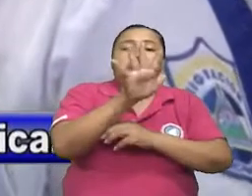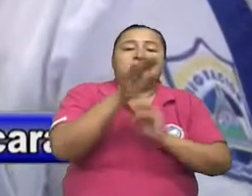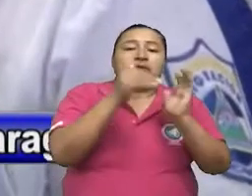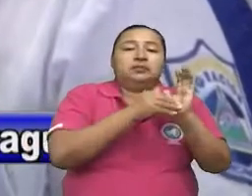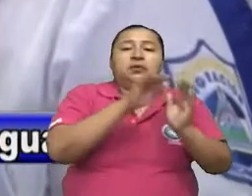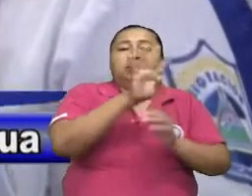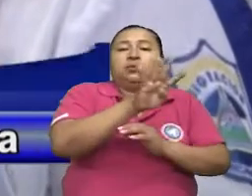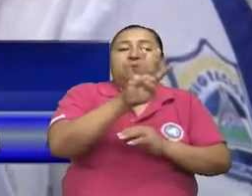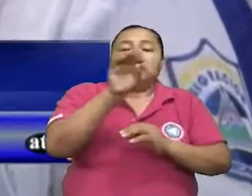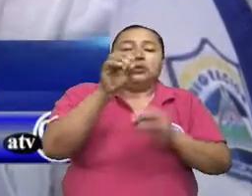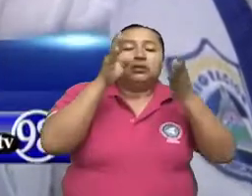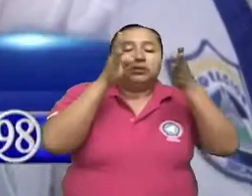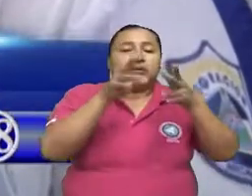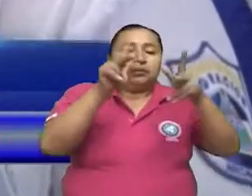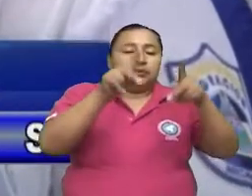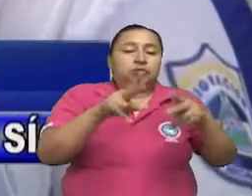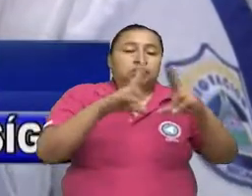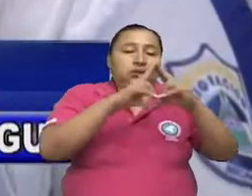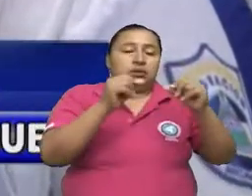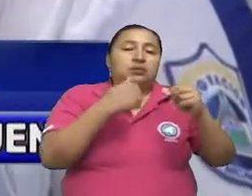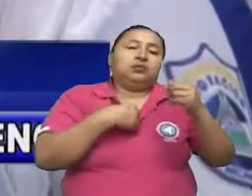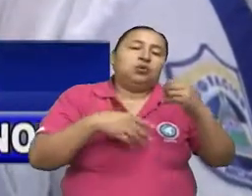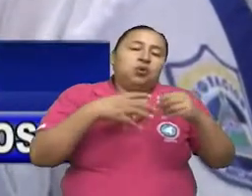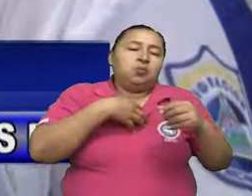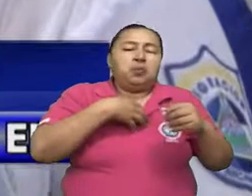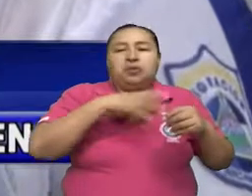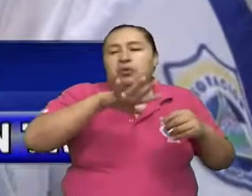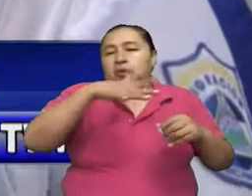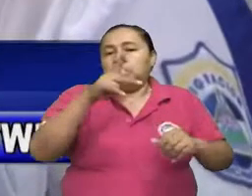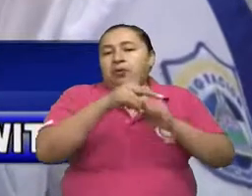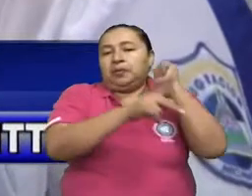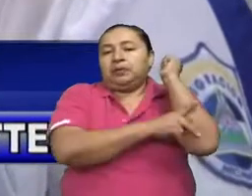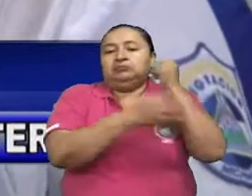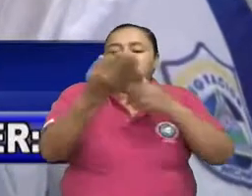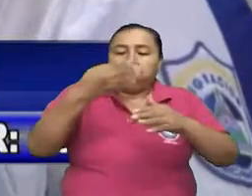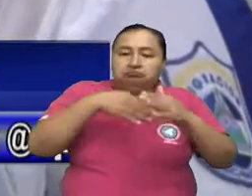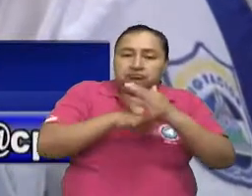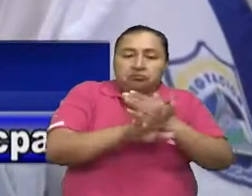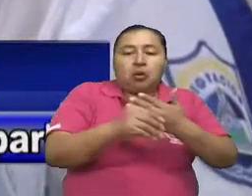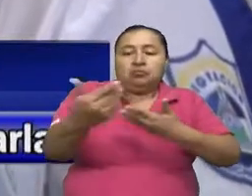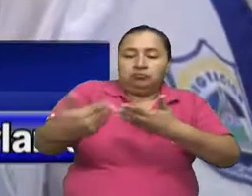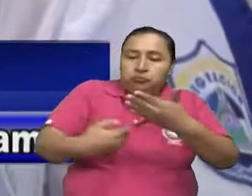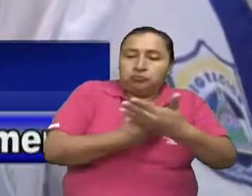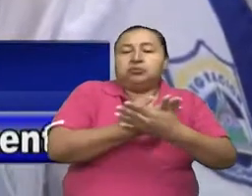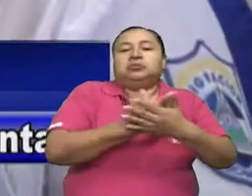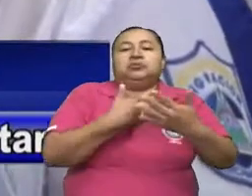75.440 atenciones a ciudadanos nacionales y de otras nacionalidades que entraron y salieron del país.